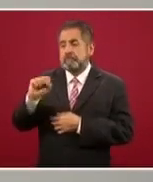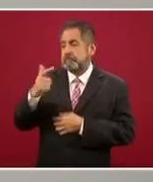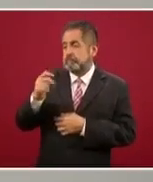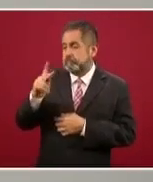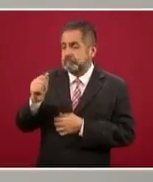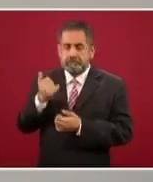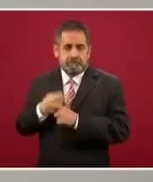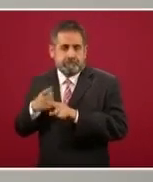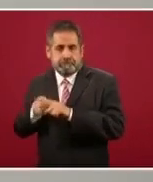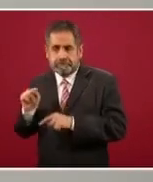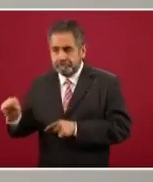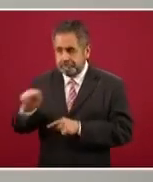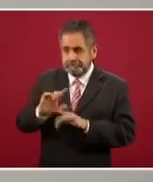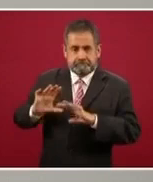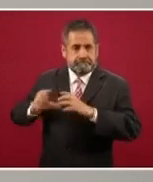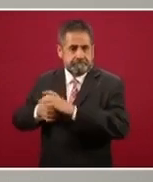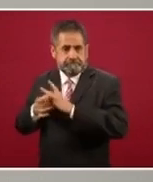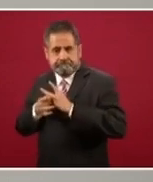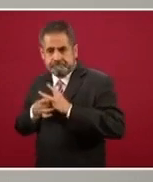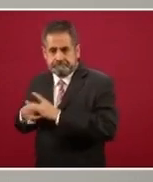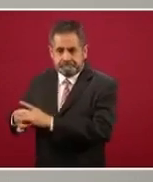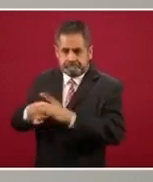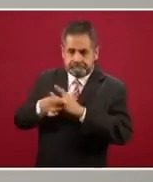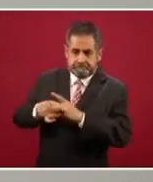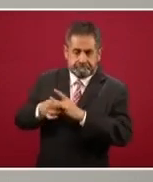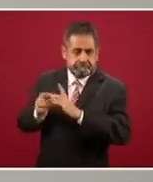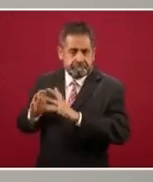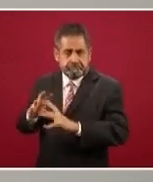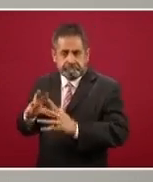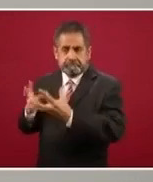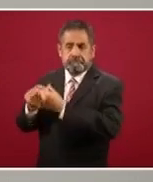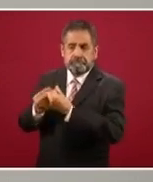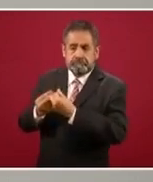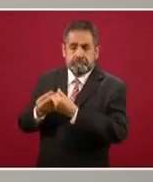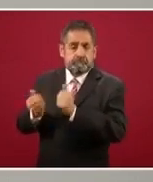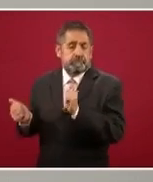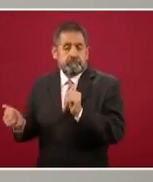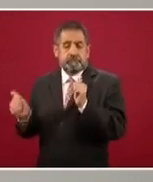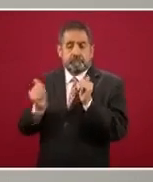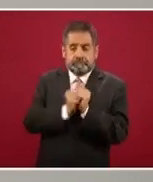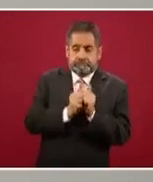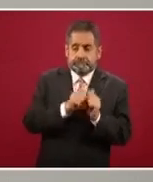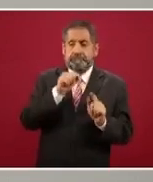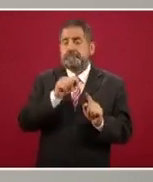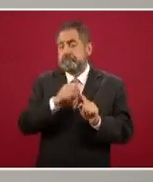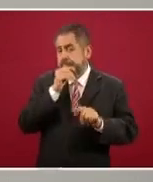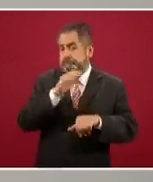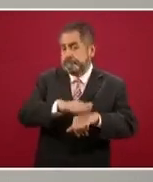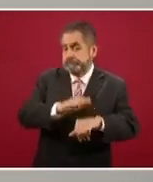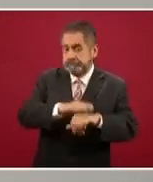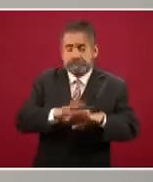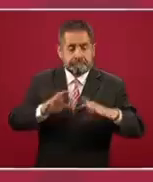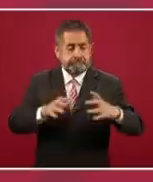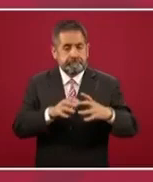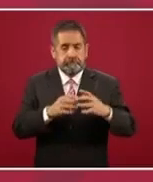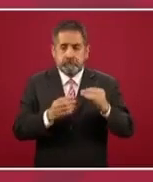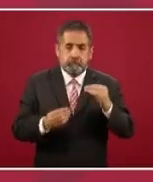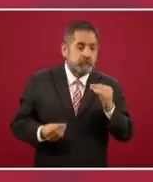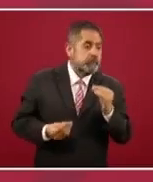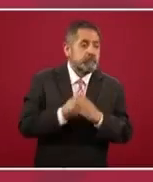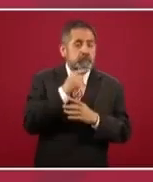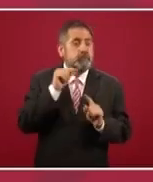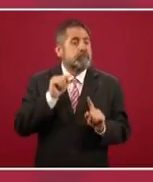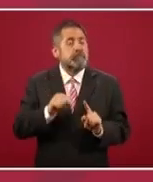nos unimos para poder tener, junto con la nueva, ahí abro un espacio, la nueva beta de